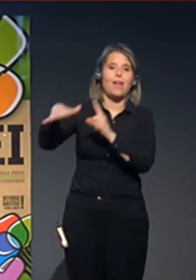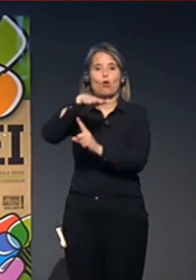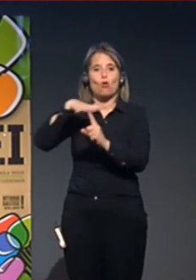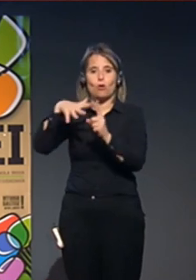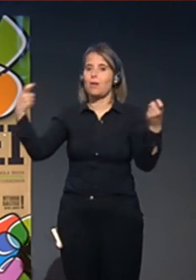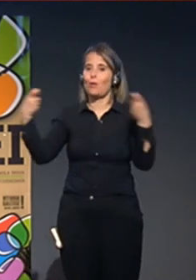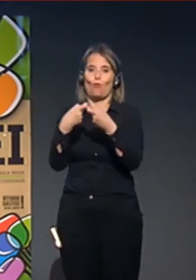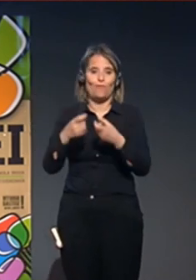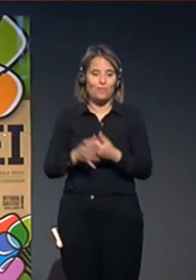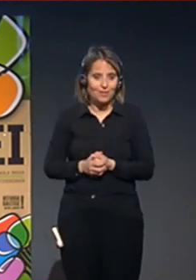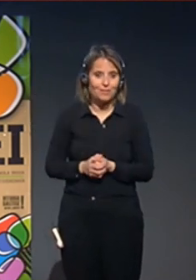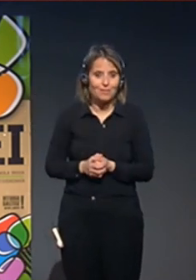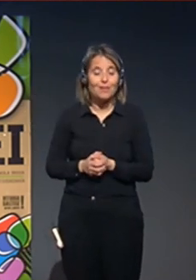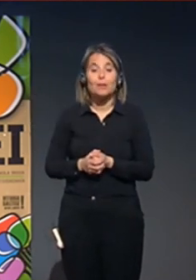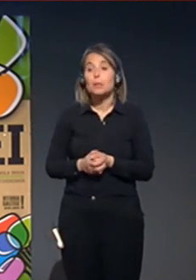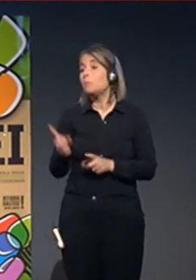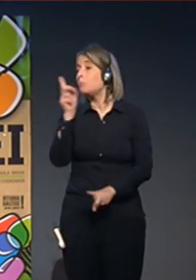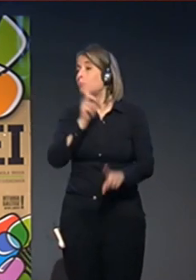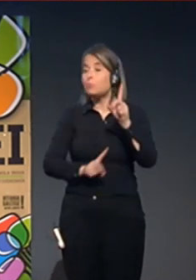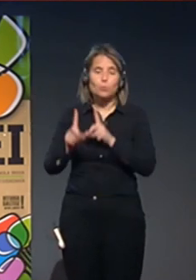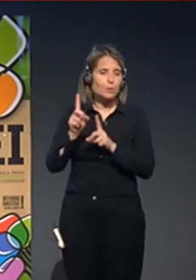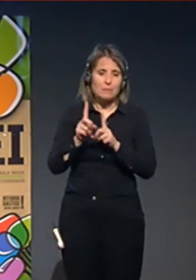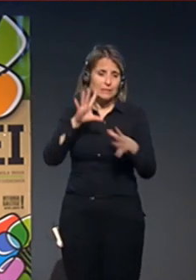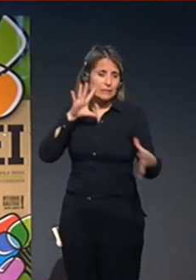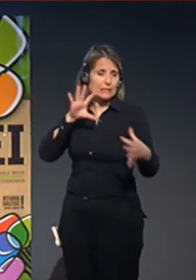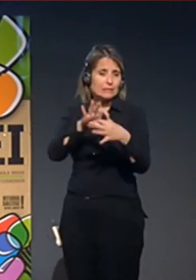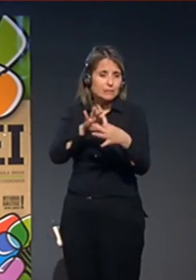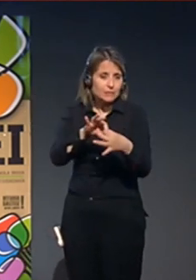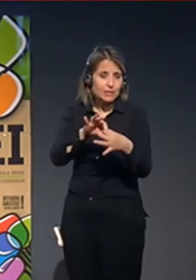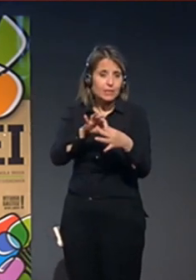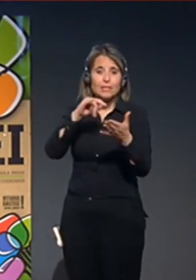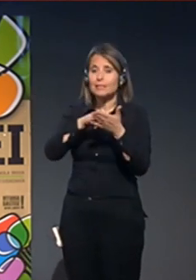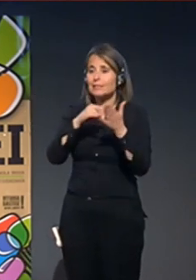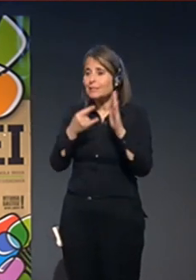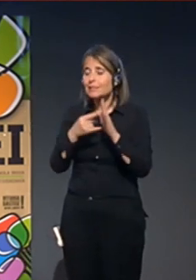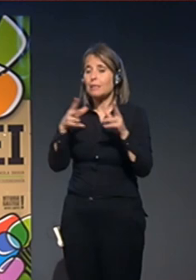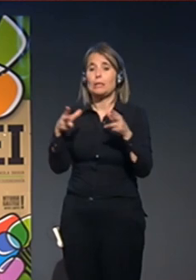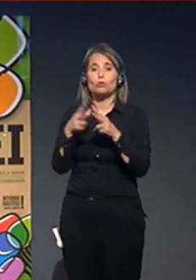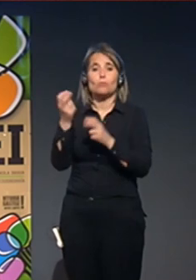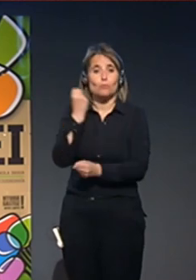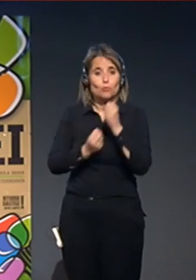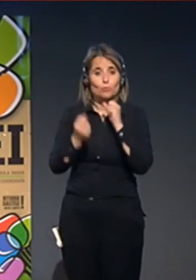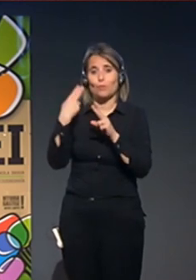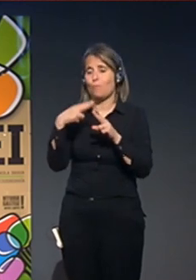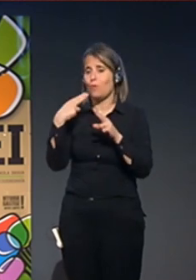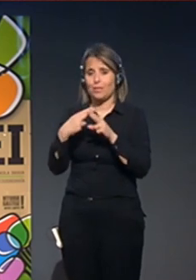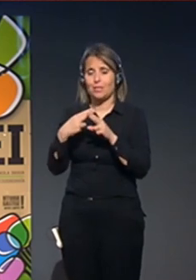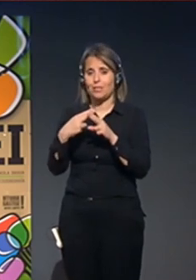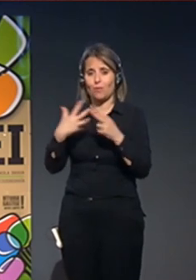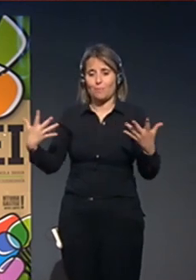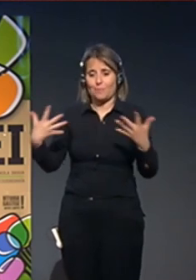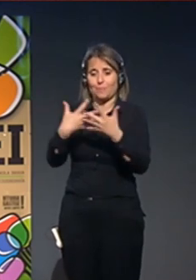y hay una serie de problemas intrínsecos al propio sistema socioeconómico y político